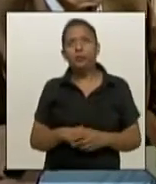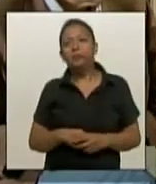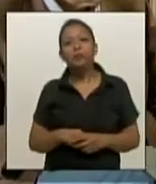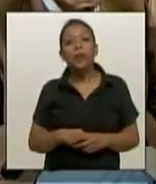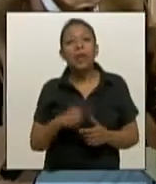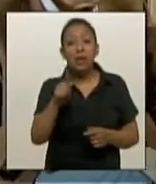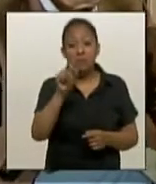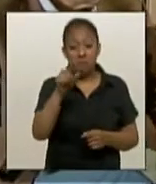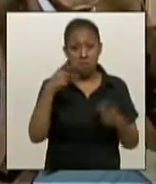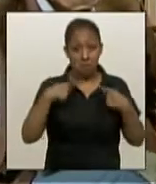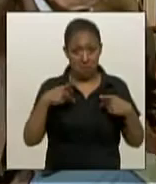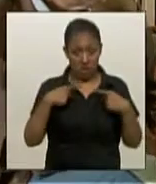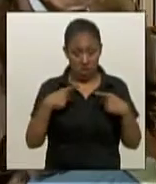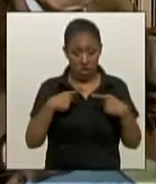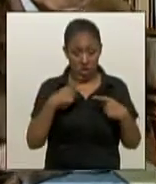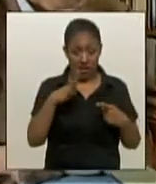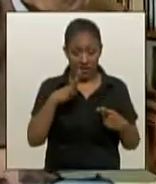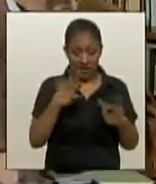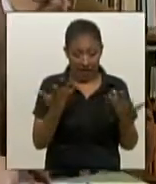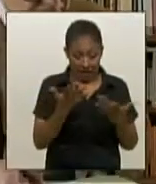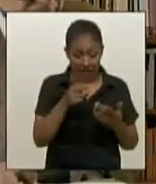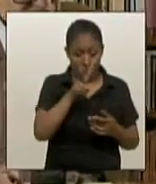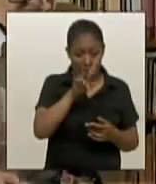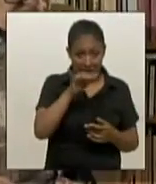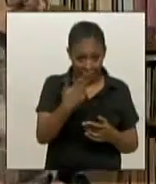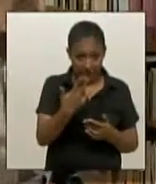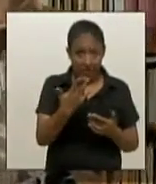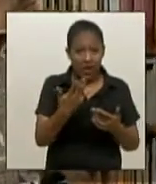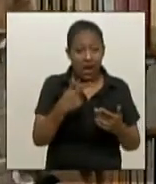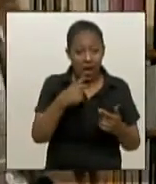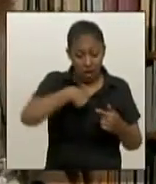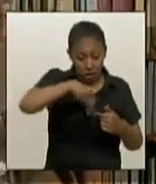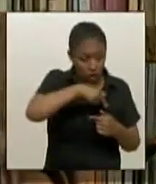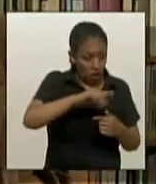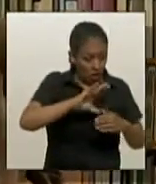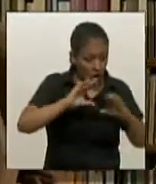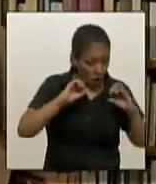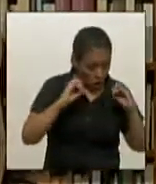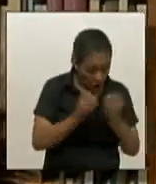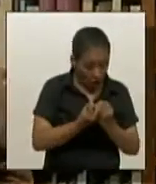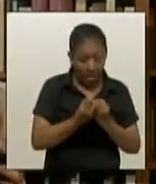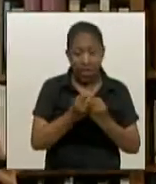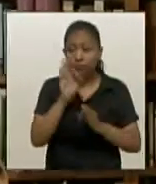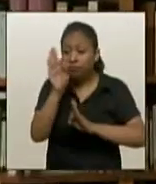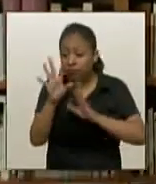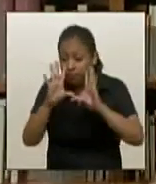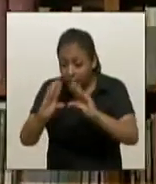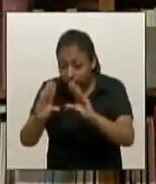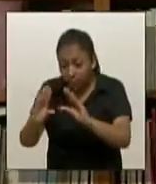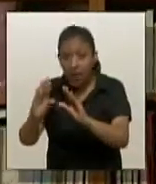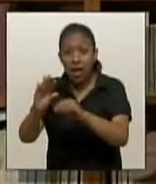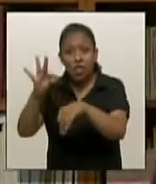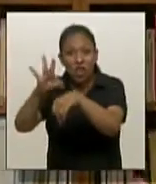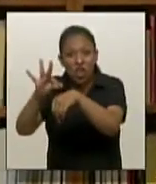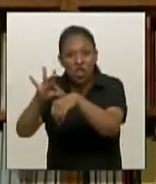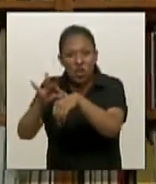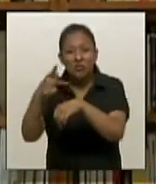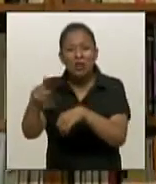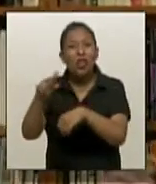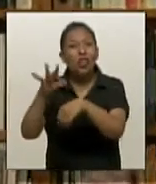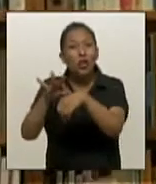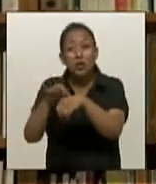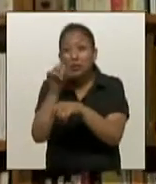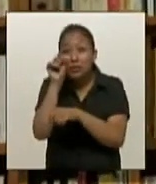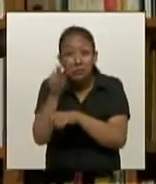las mismas personas que viven con VIH organizadas han capacitado a mucho de personal médico, ¿no? Pero luego el personal médico es muy movible, es